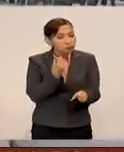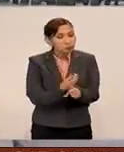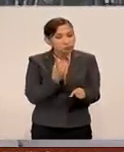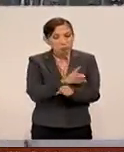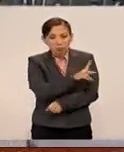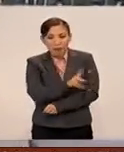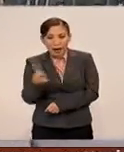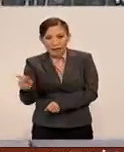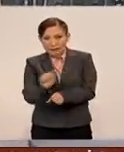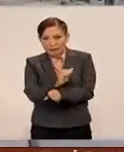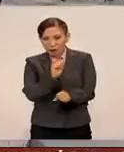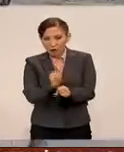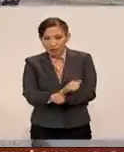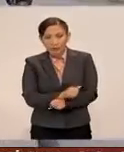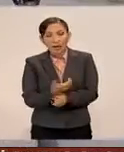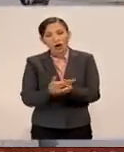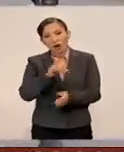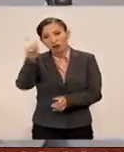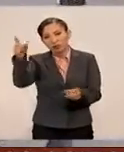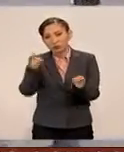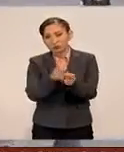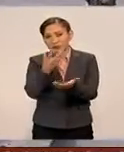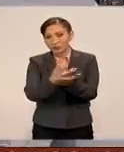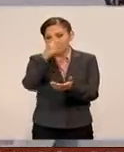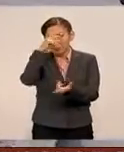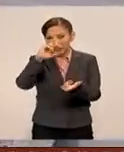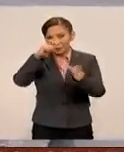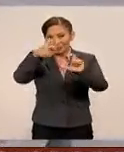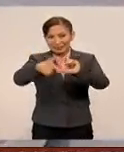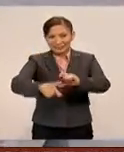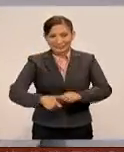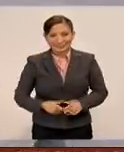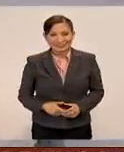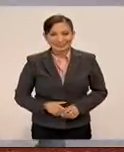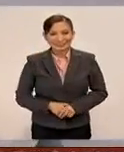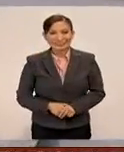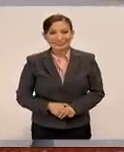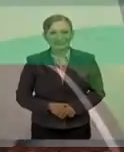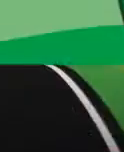similar al de los autos. Vamos a otra pausa. Esto es México al Día.